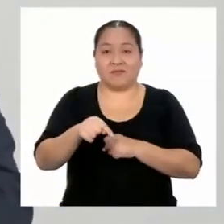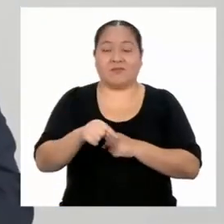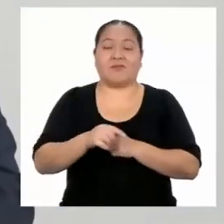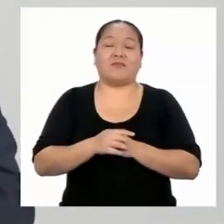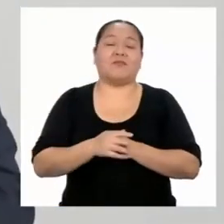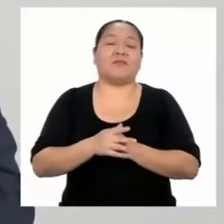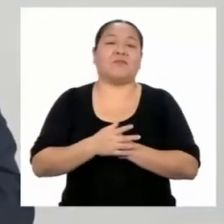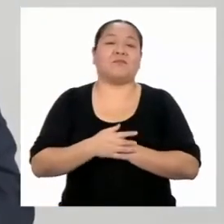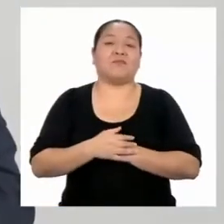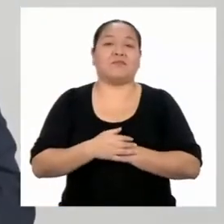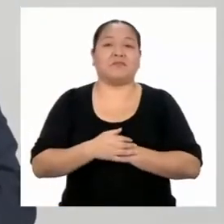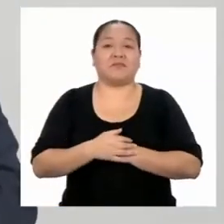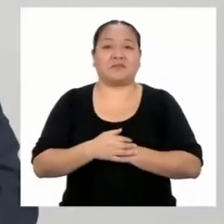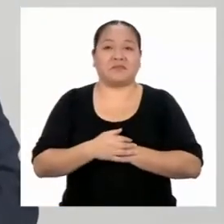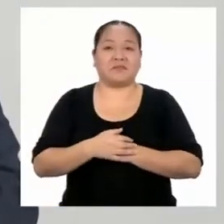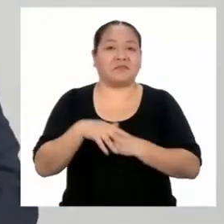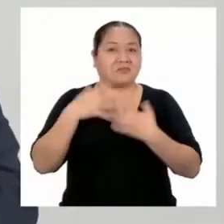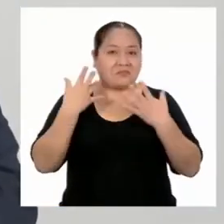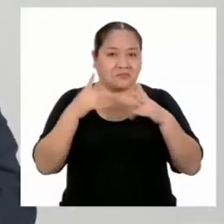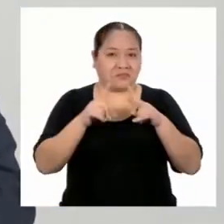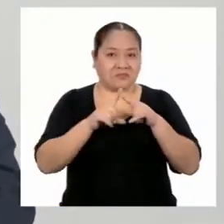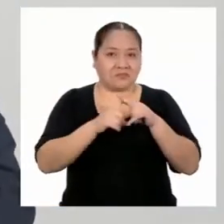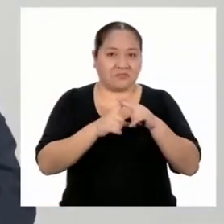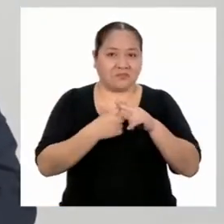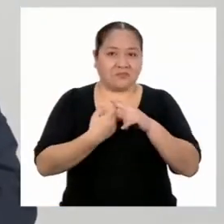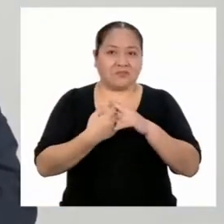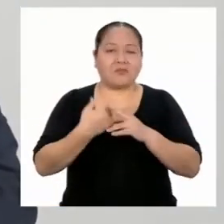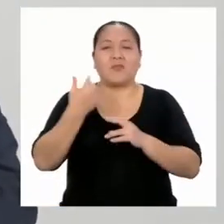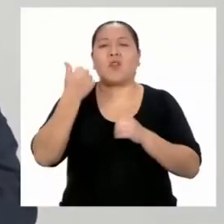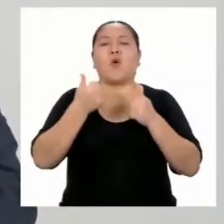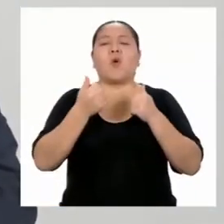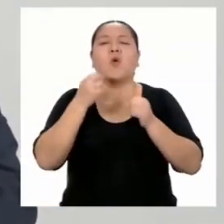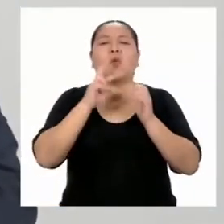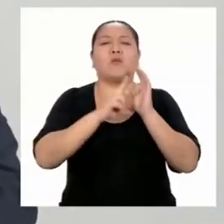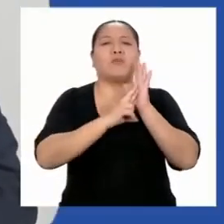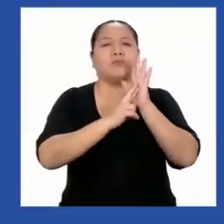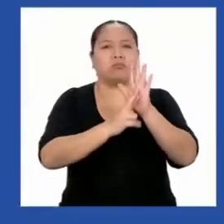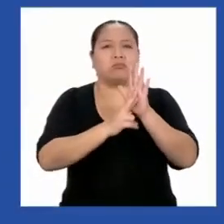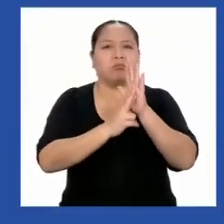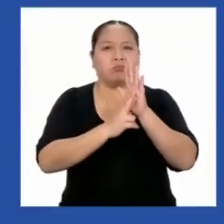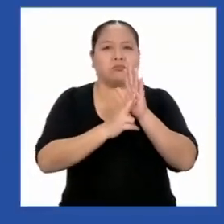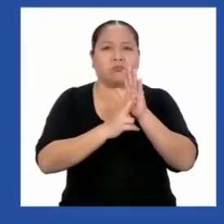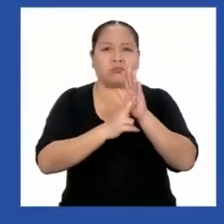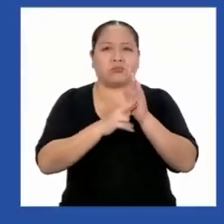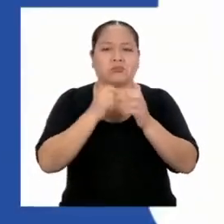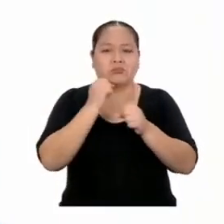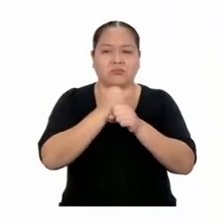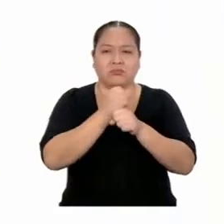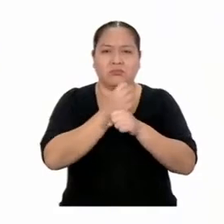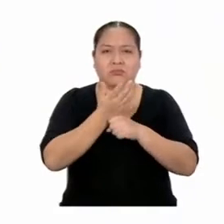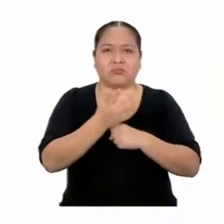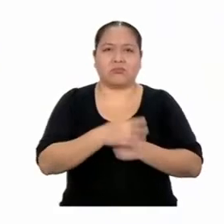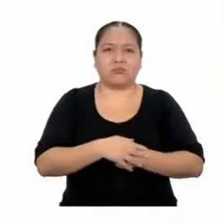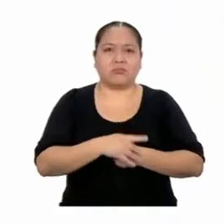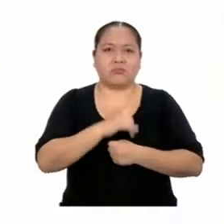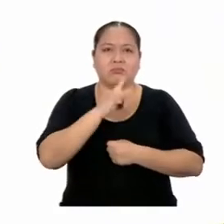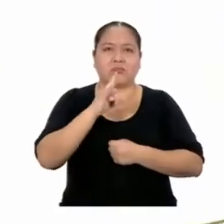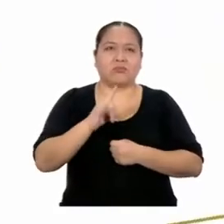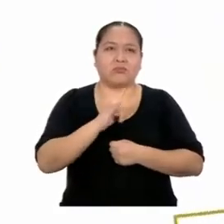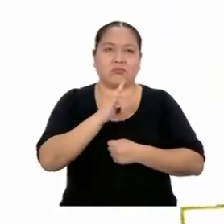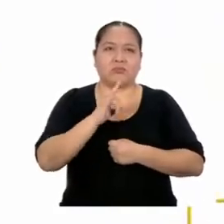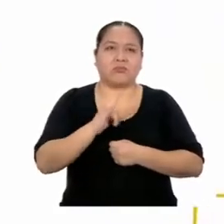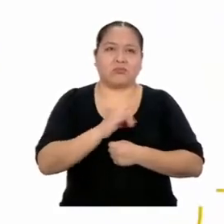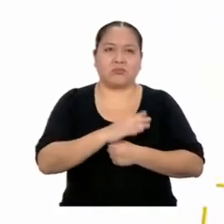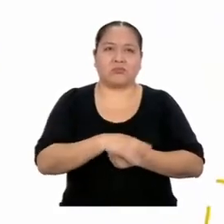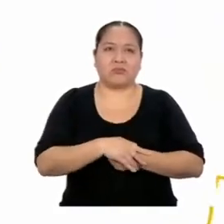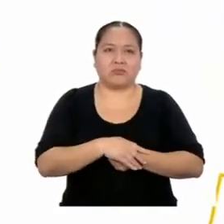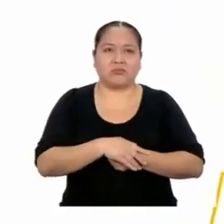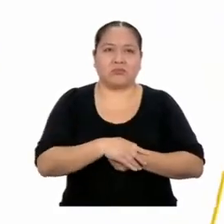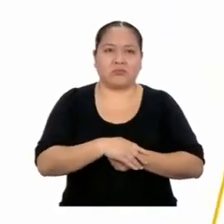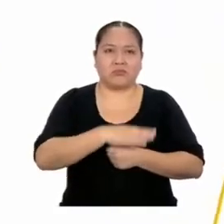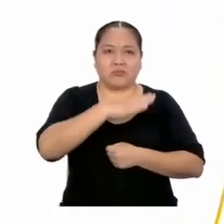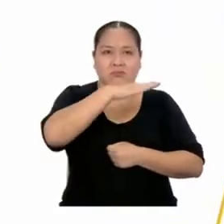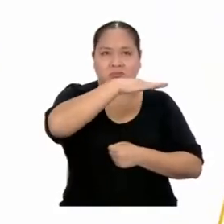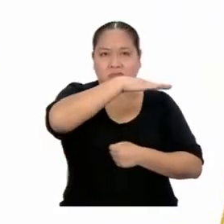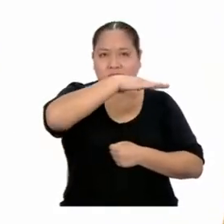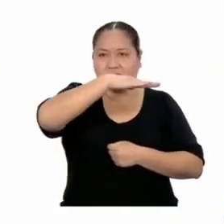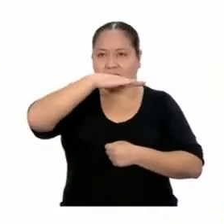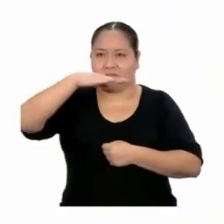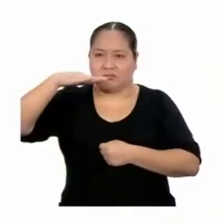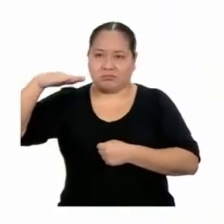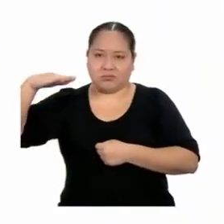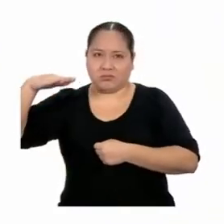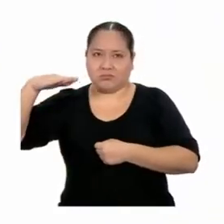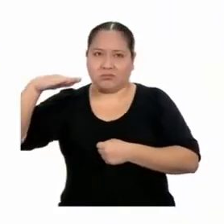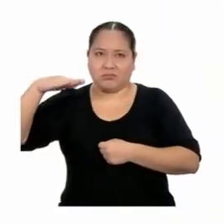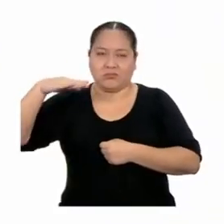Yanira. Empecemos. ¿Con cuál de las representaciones trabajamos? Utilicemos la gráfica que tiene la línea auxiliar